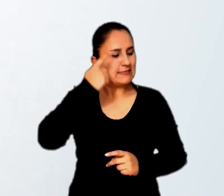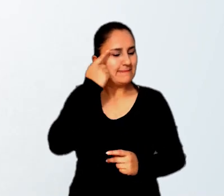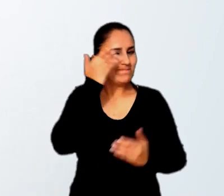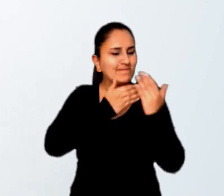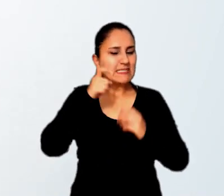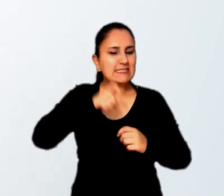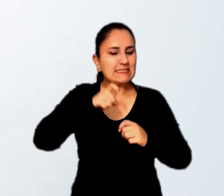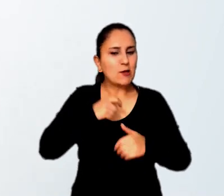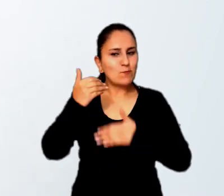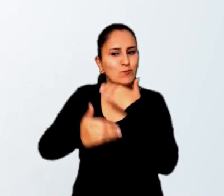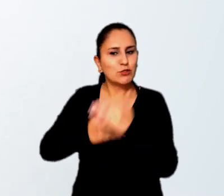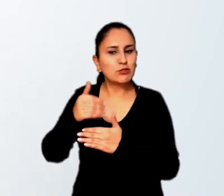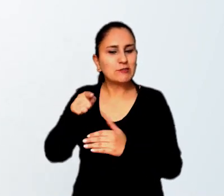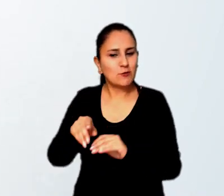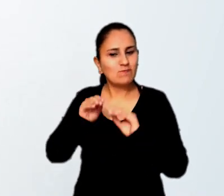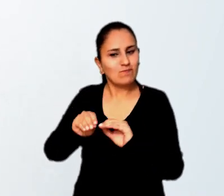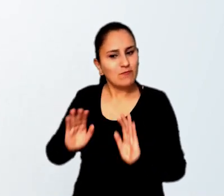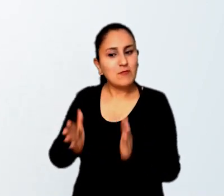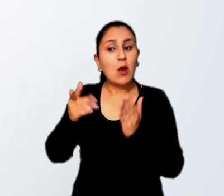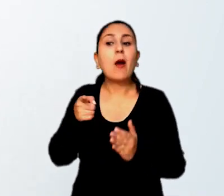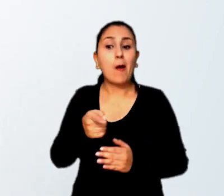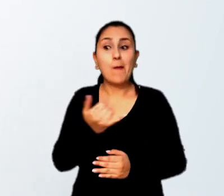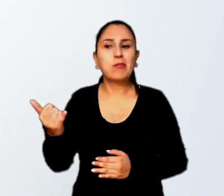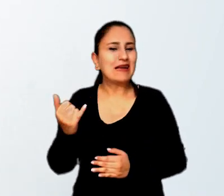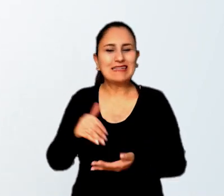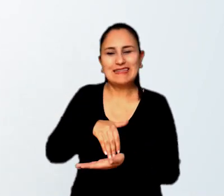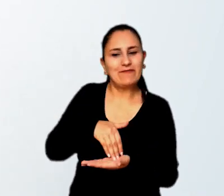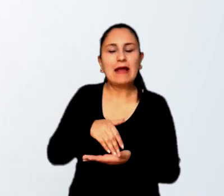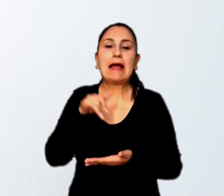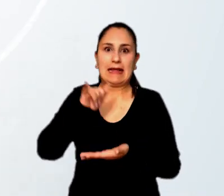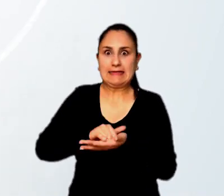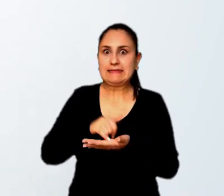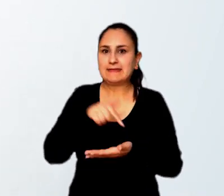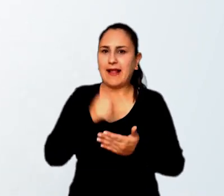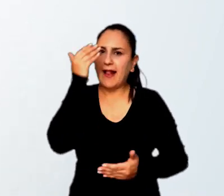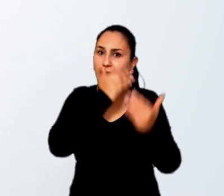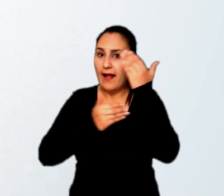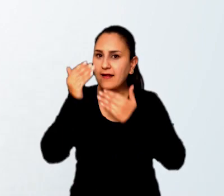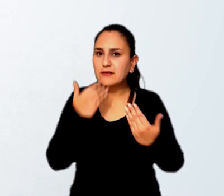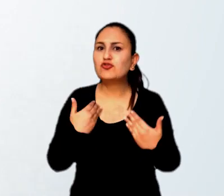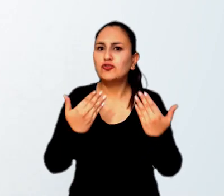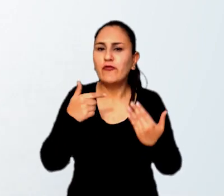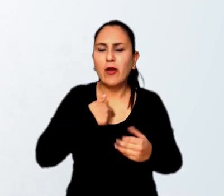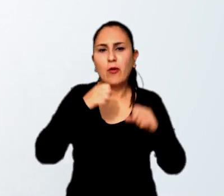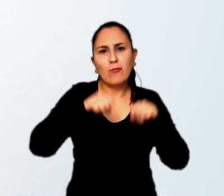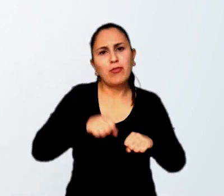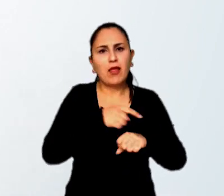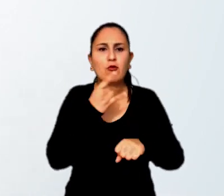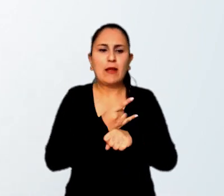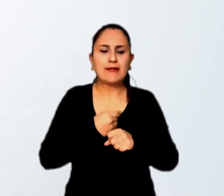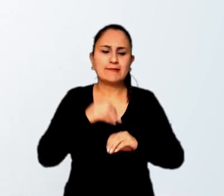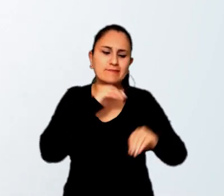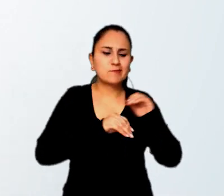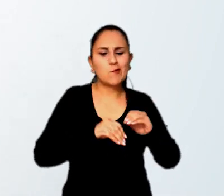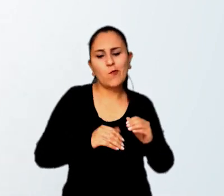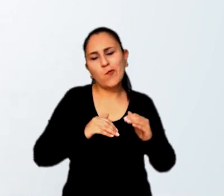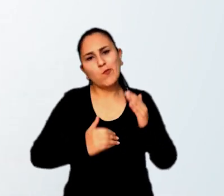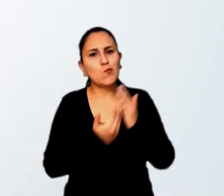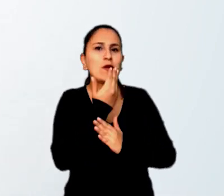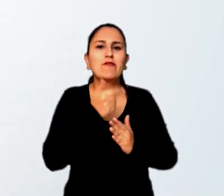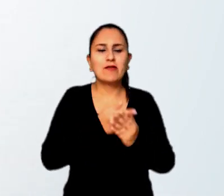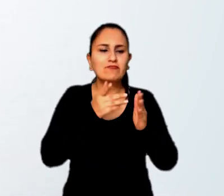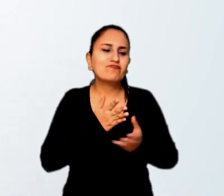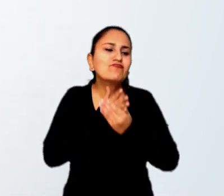cabo este análisis a su vez puede utilizarse para diseñar nuevos métodos de acompañamiento en la enseñanza